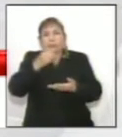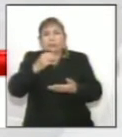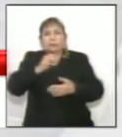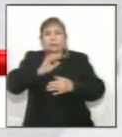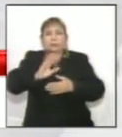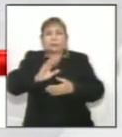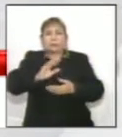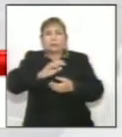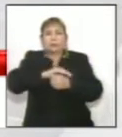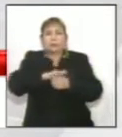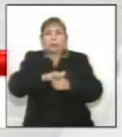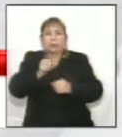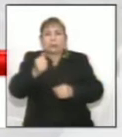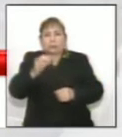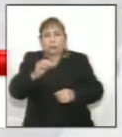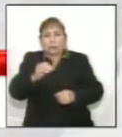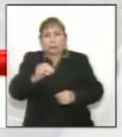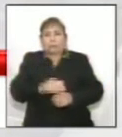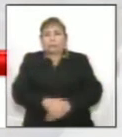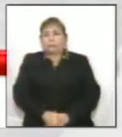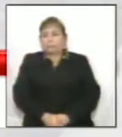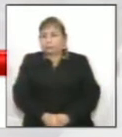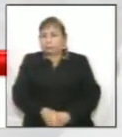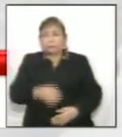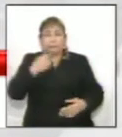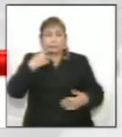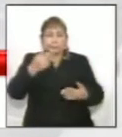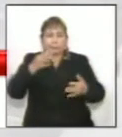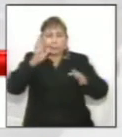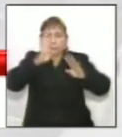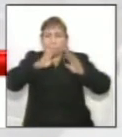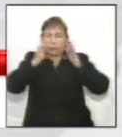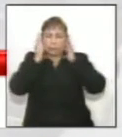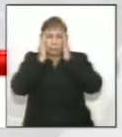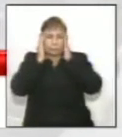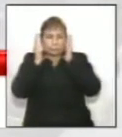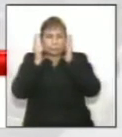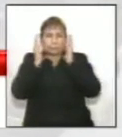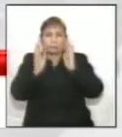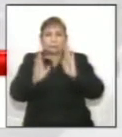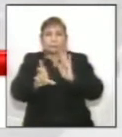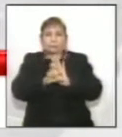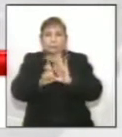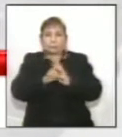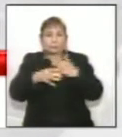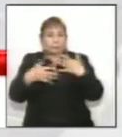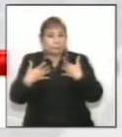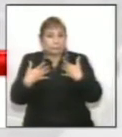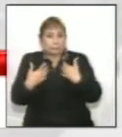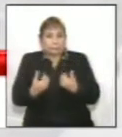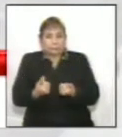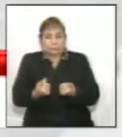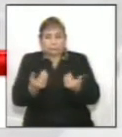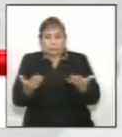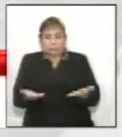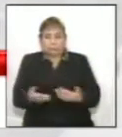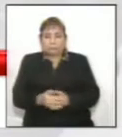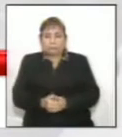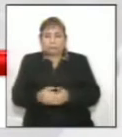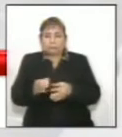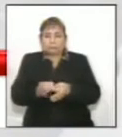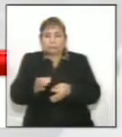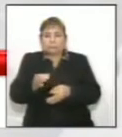el COVID-19? Es preocupante las leyes sobre el sector salud que a la fecha están